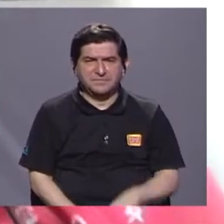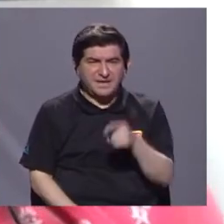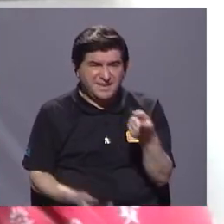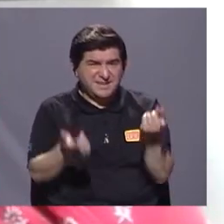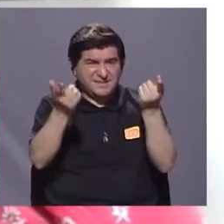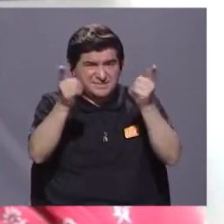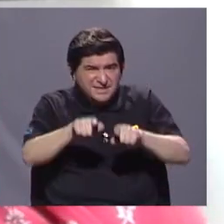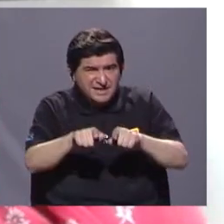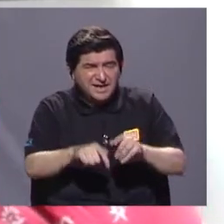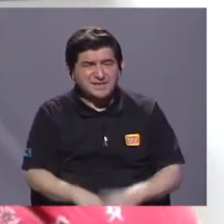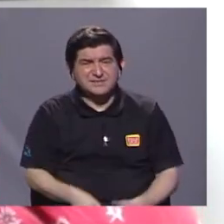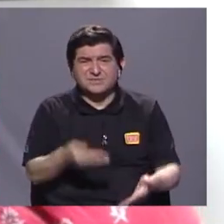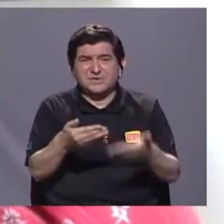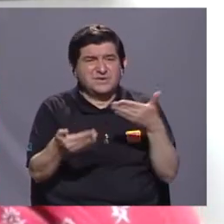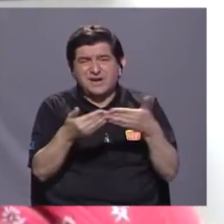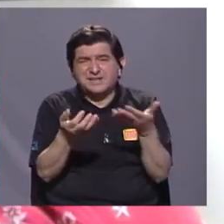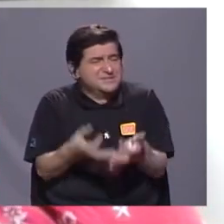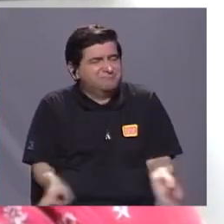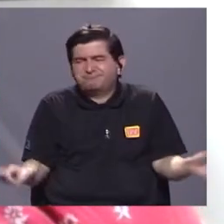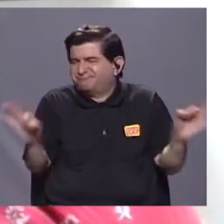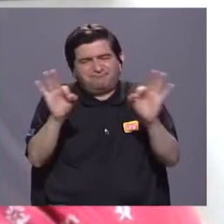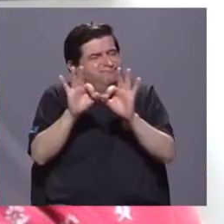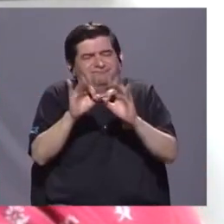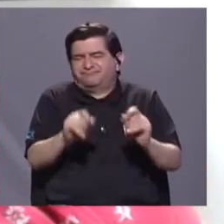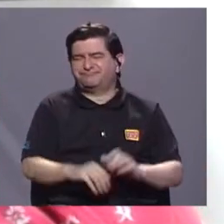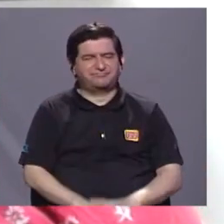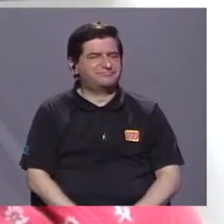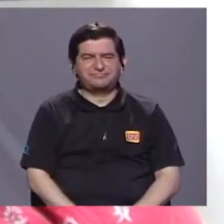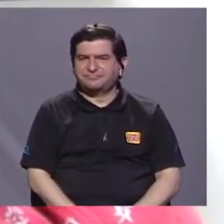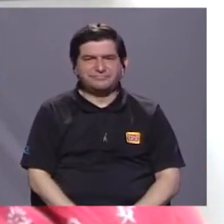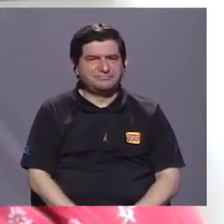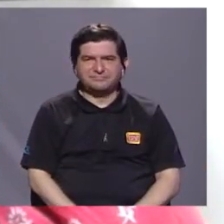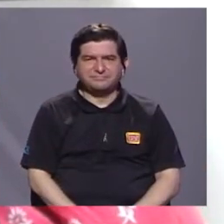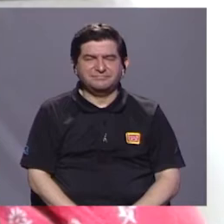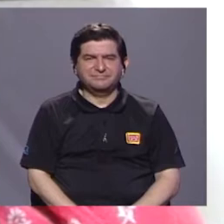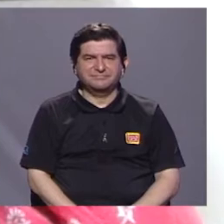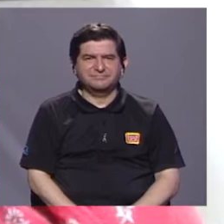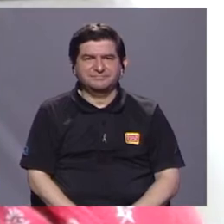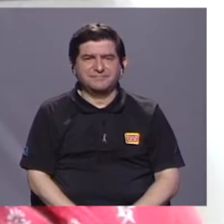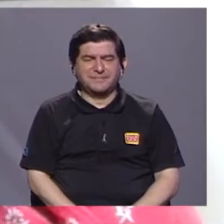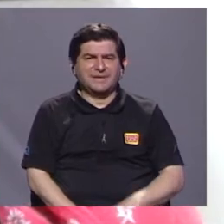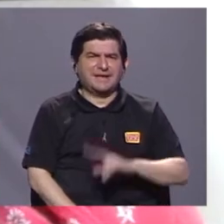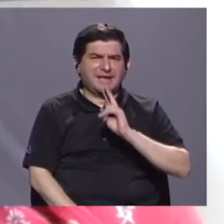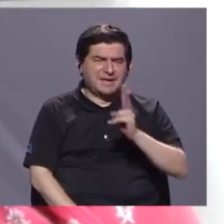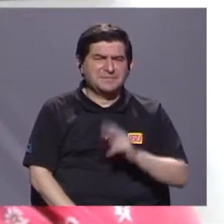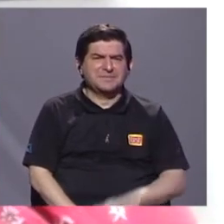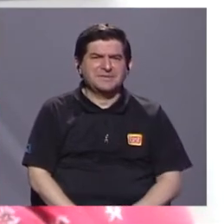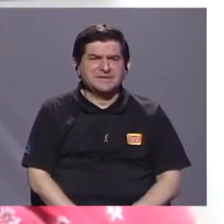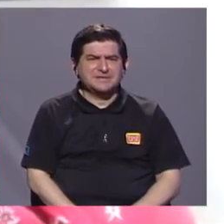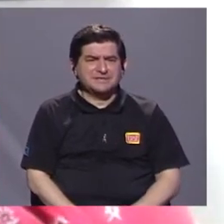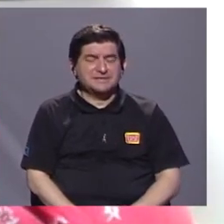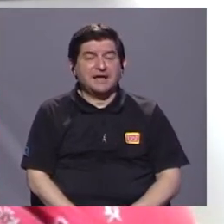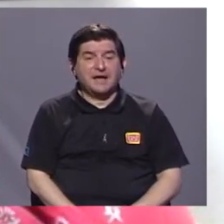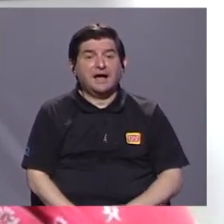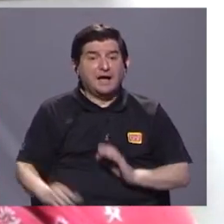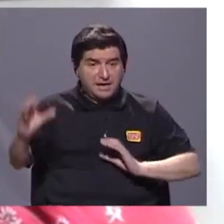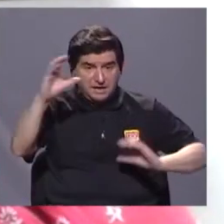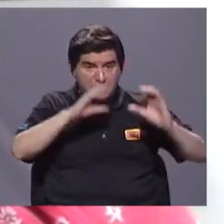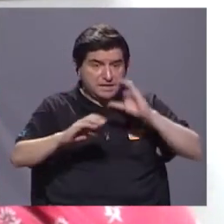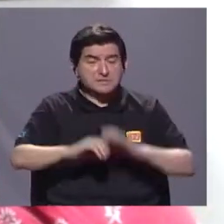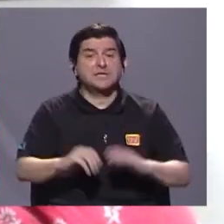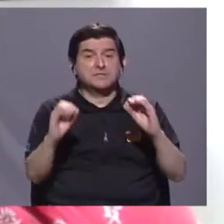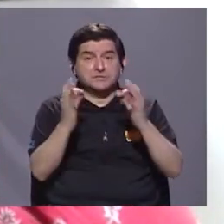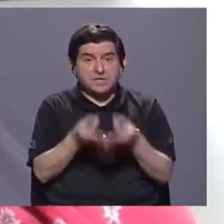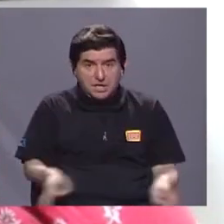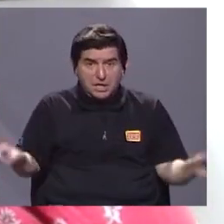esos casos es casi que despreciable por lo tanto es un realmente un hito de la ciencia que tantas